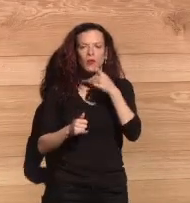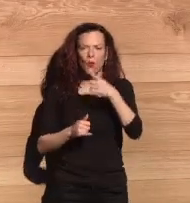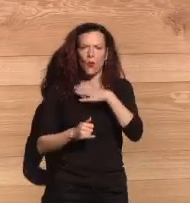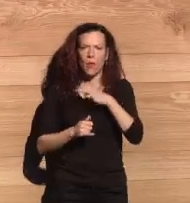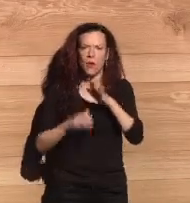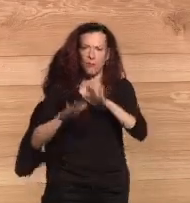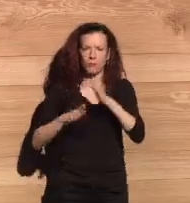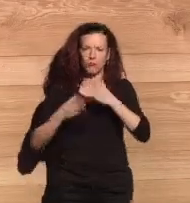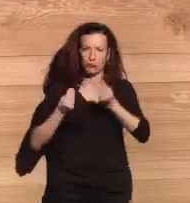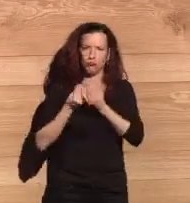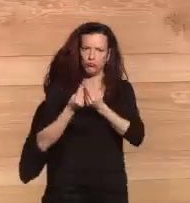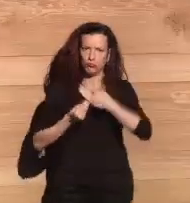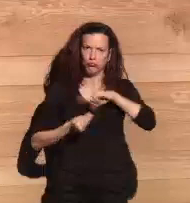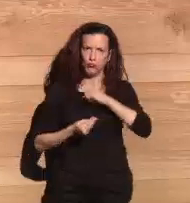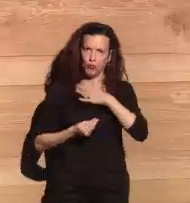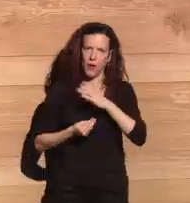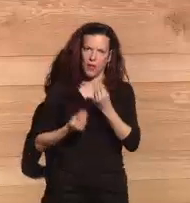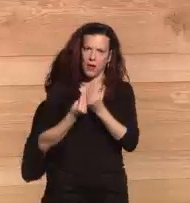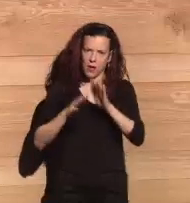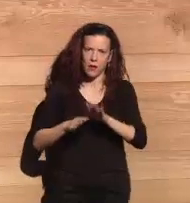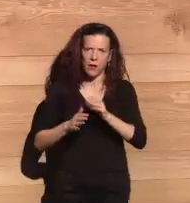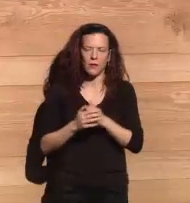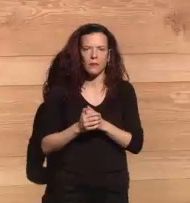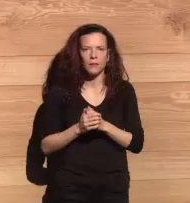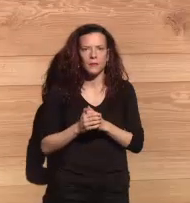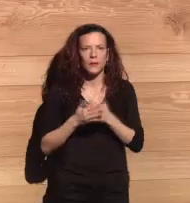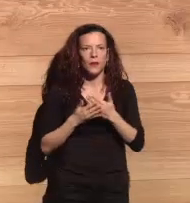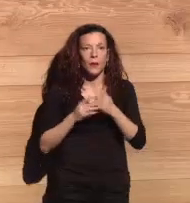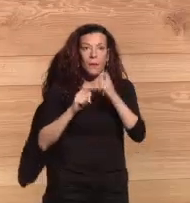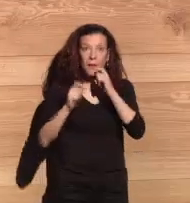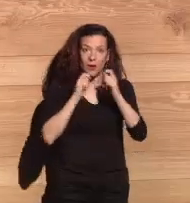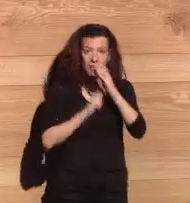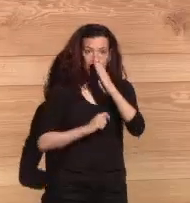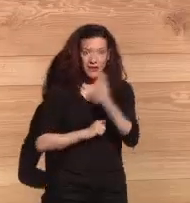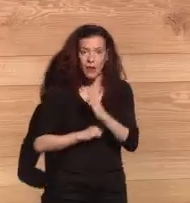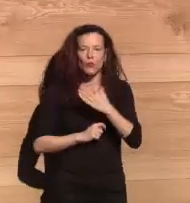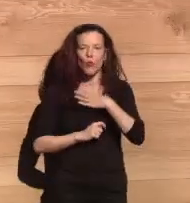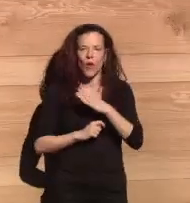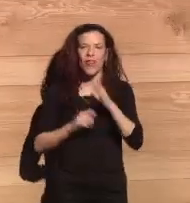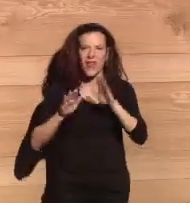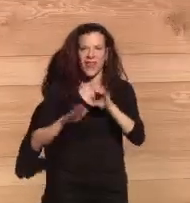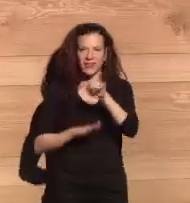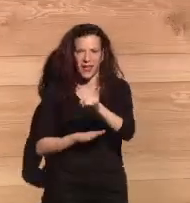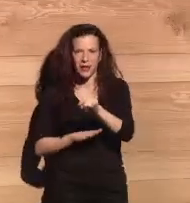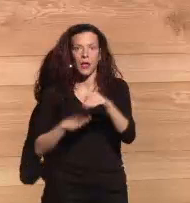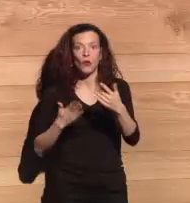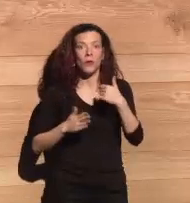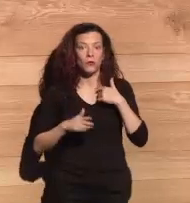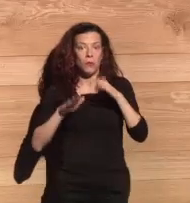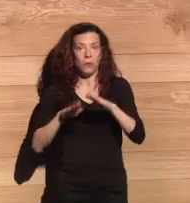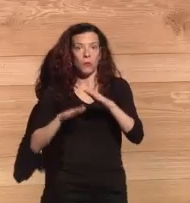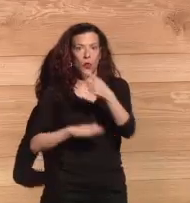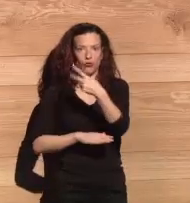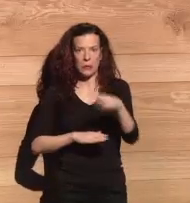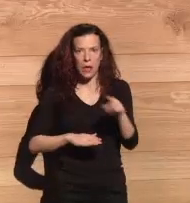aquí con nosotros? Y entonces estaban, los periodistas brasileños podían quedarse ahí. Y entonces me quedé ahí